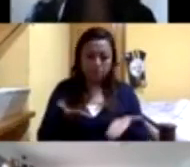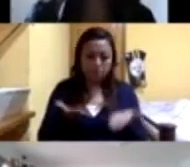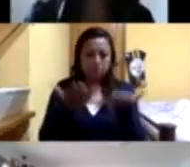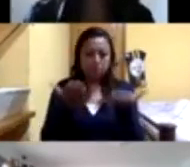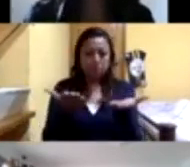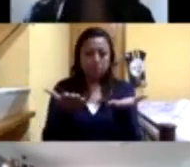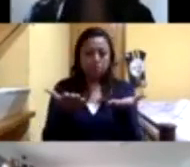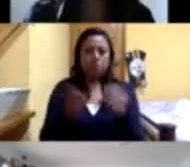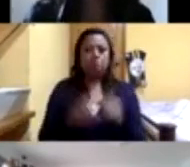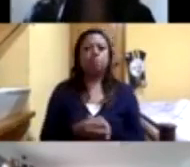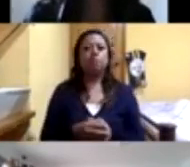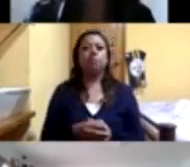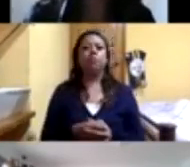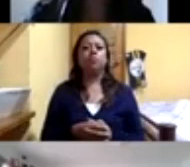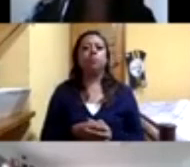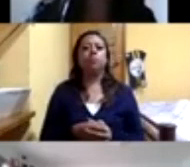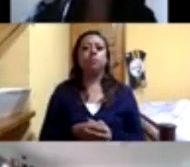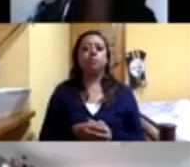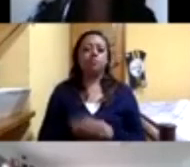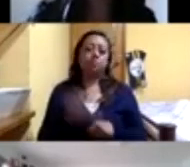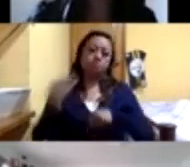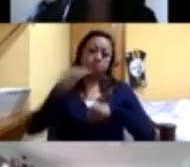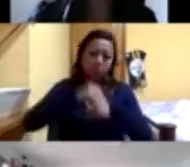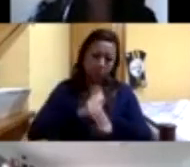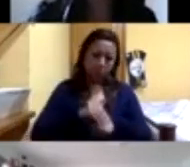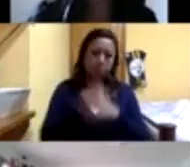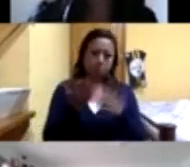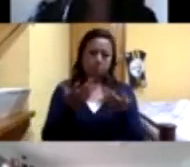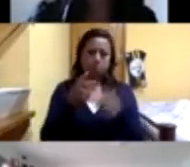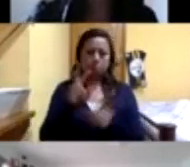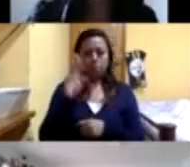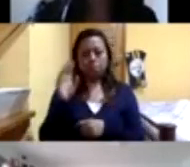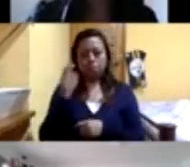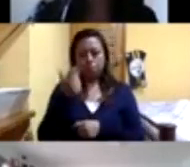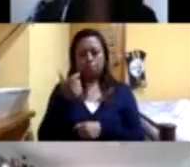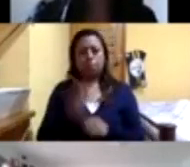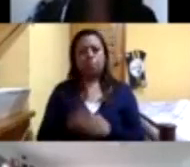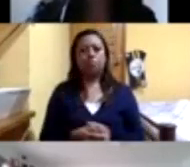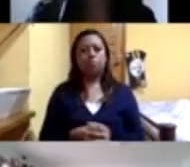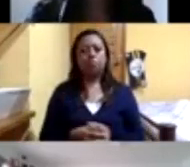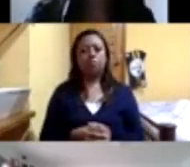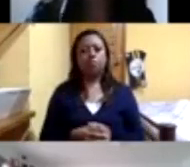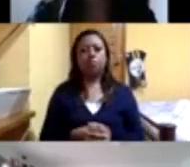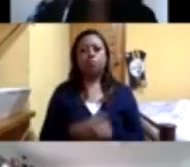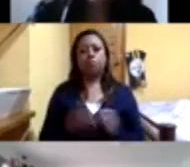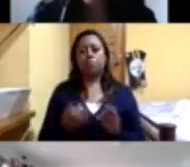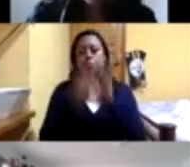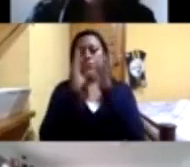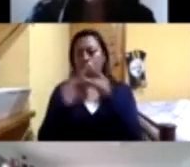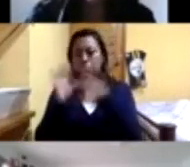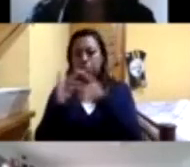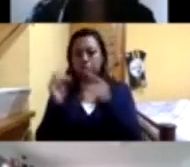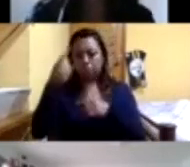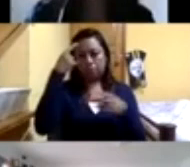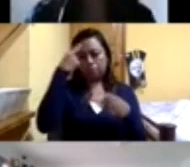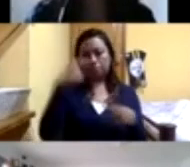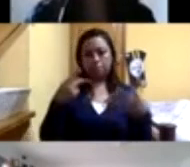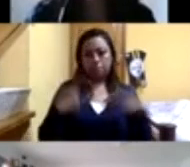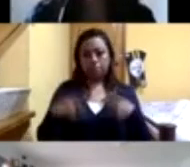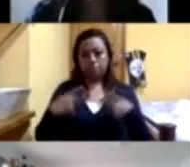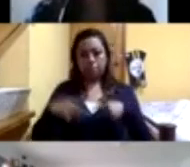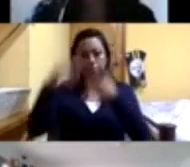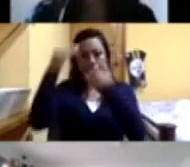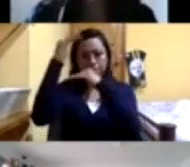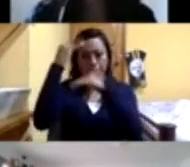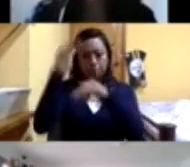Si existen personas, como ya lo había mencionado, pero es importante recordarlo, las personas mayores que no tienen acceso a internet y no saben